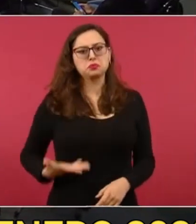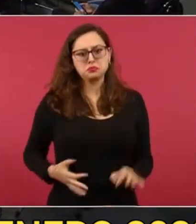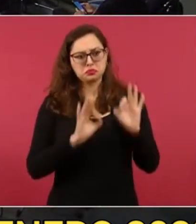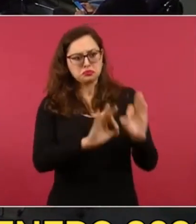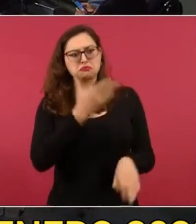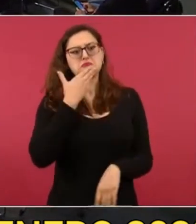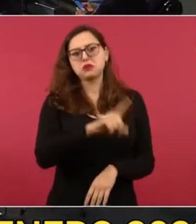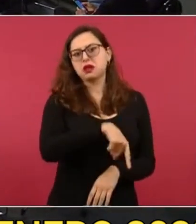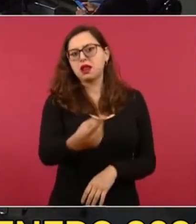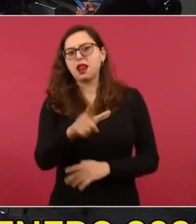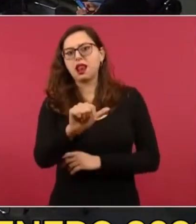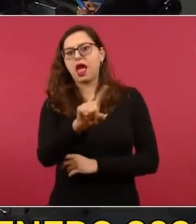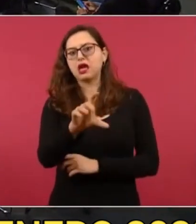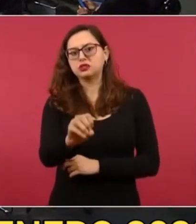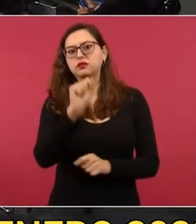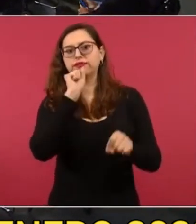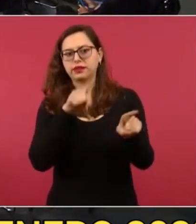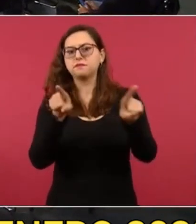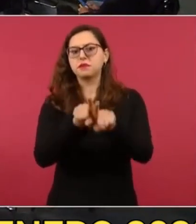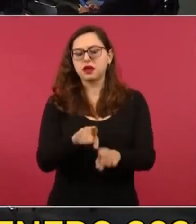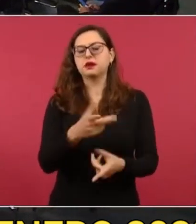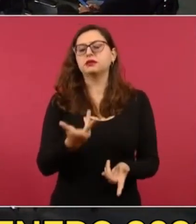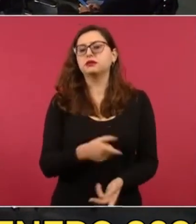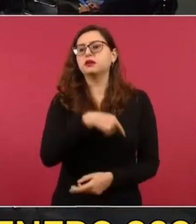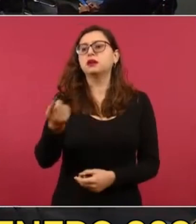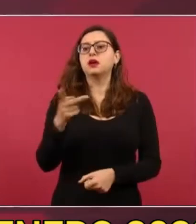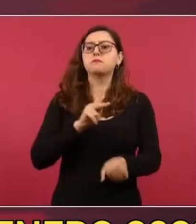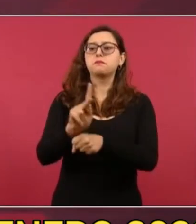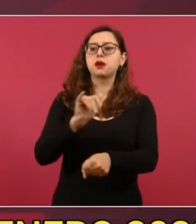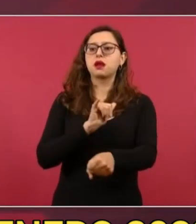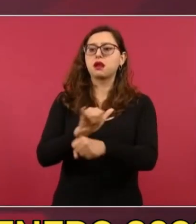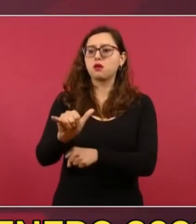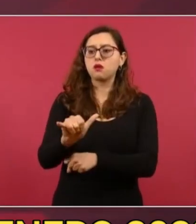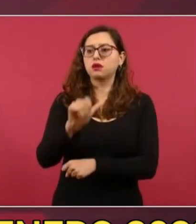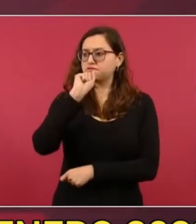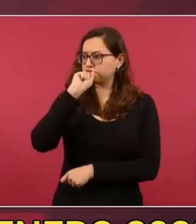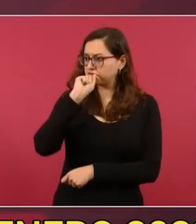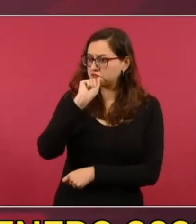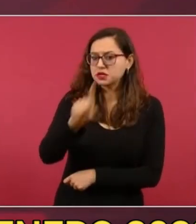El presidente de Paraguay,